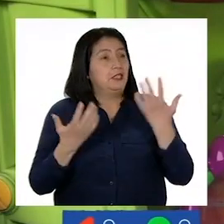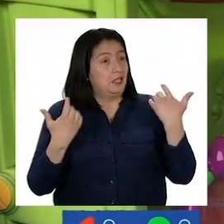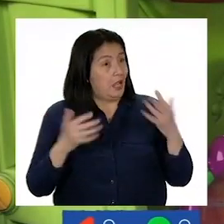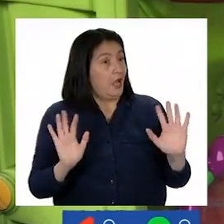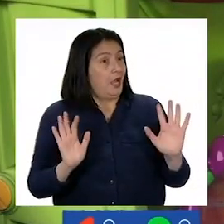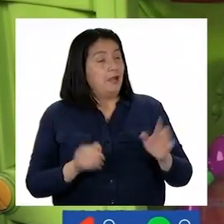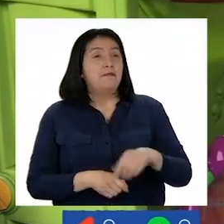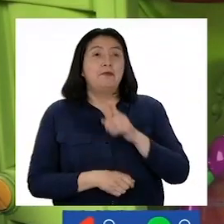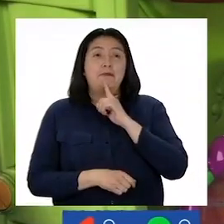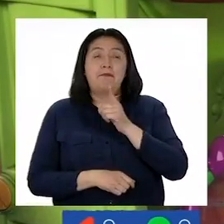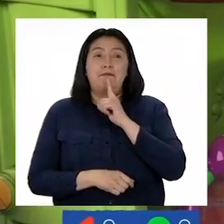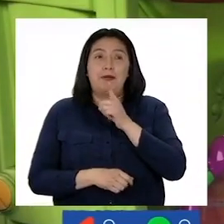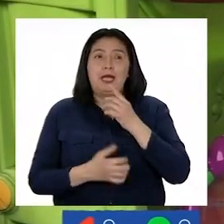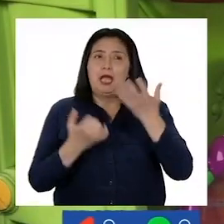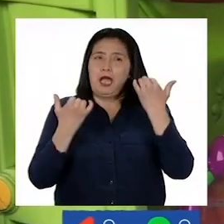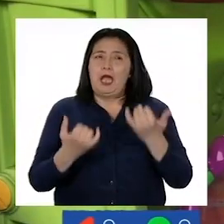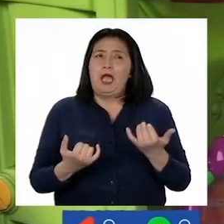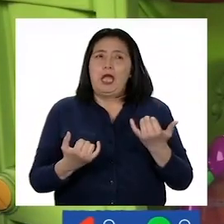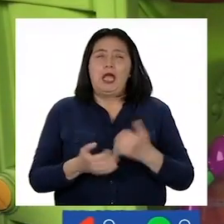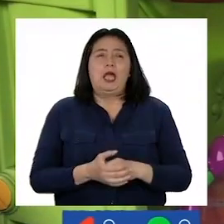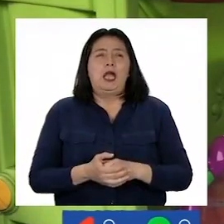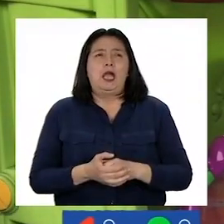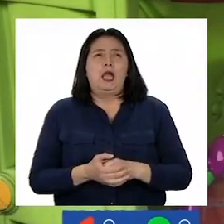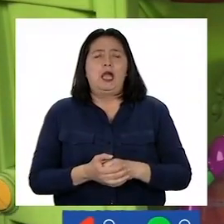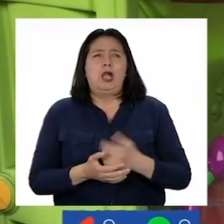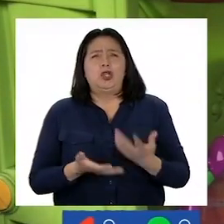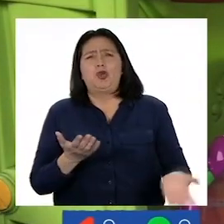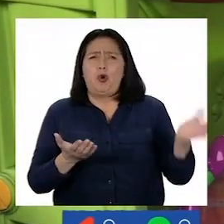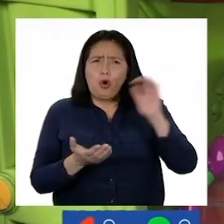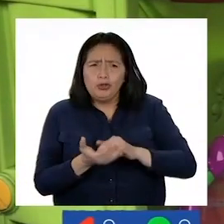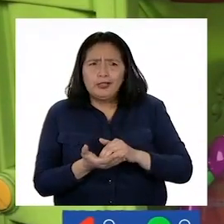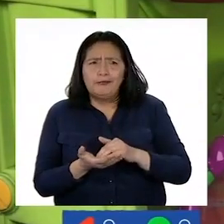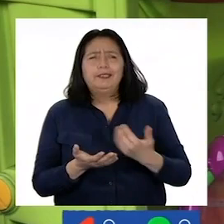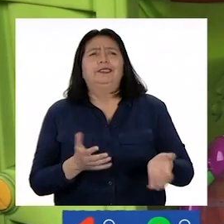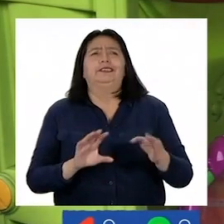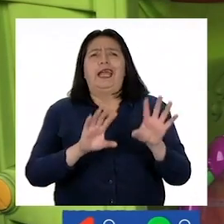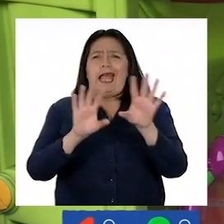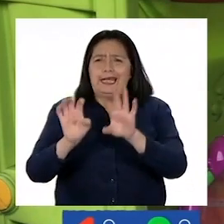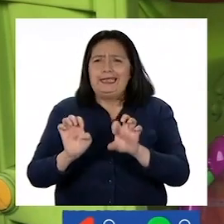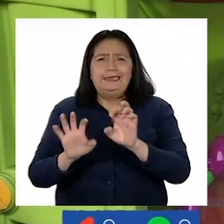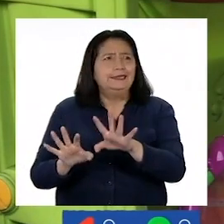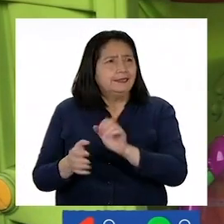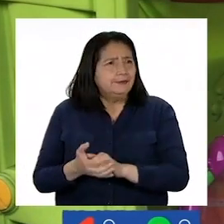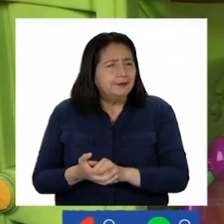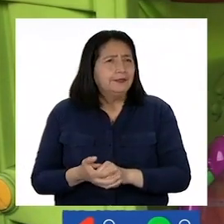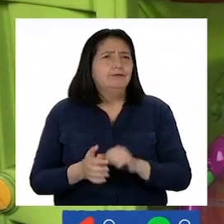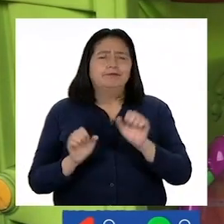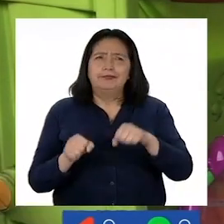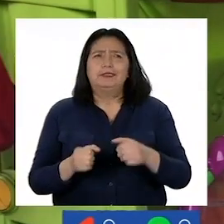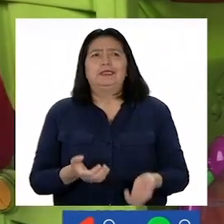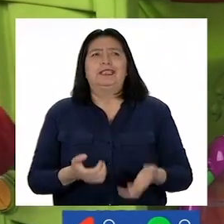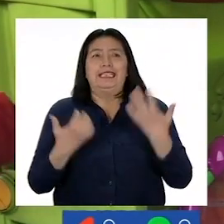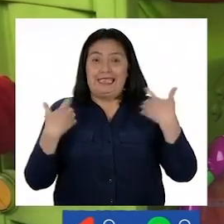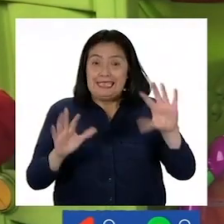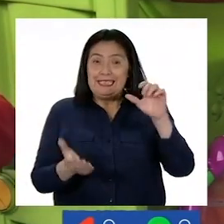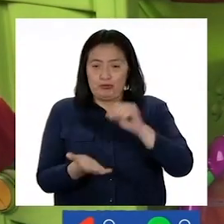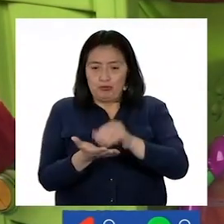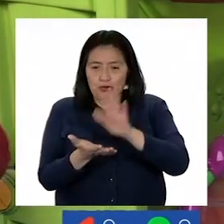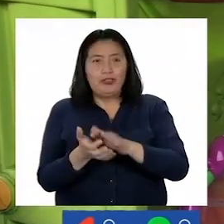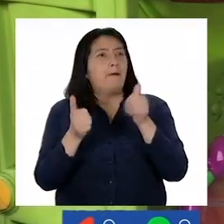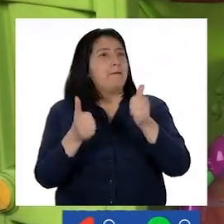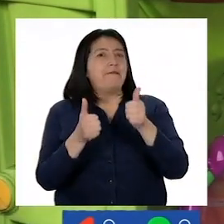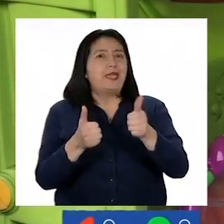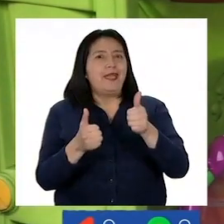entonces mi papá ahorró y volvió a presentarse al examen. ¡Y